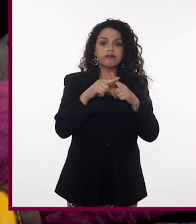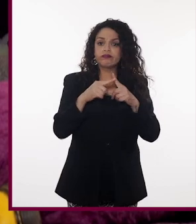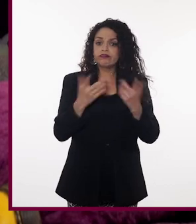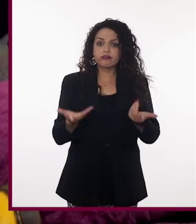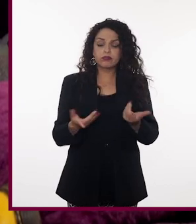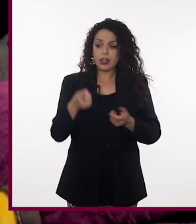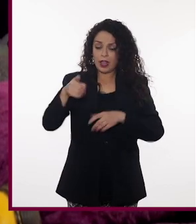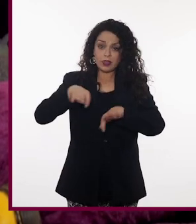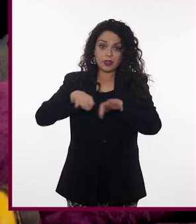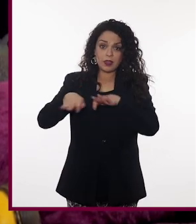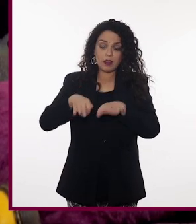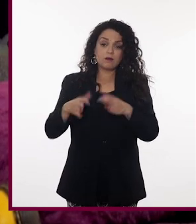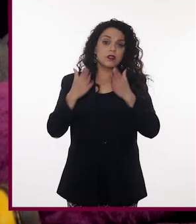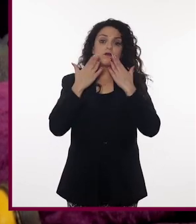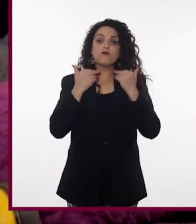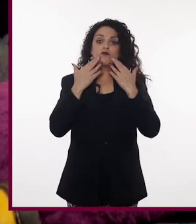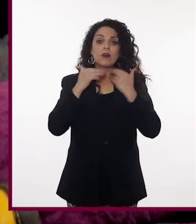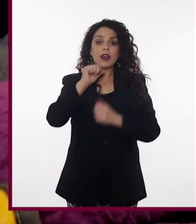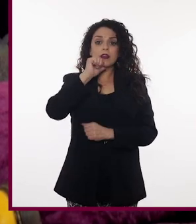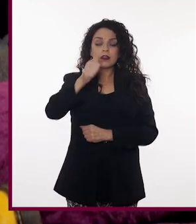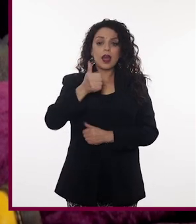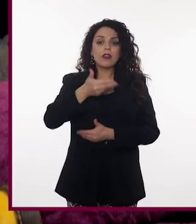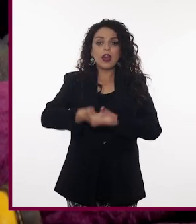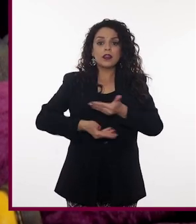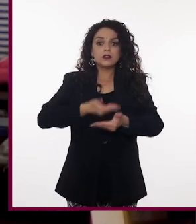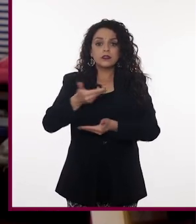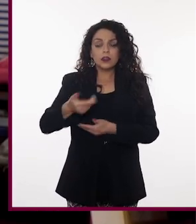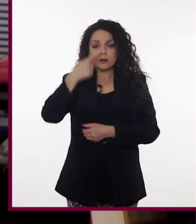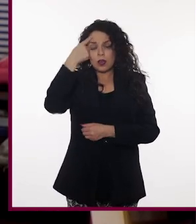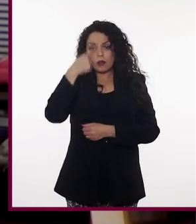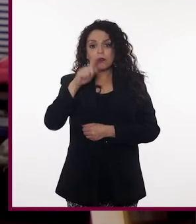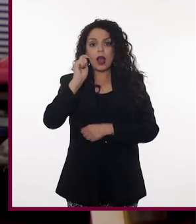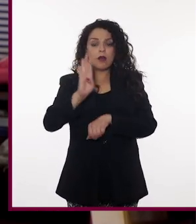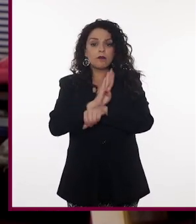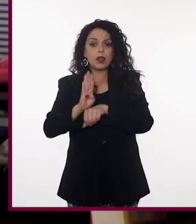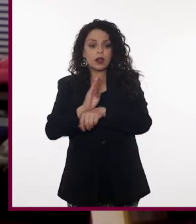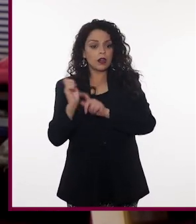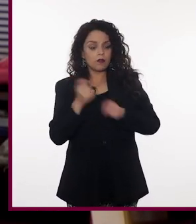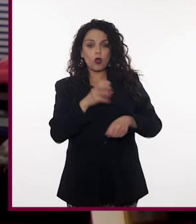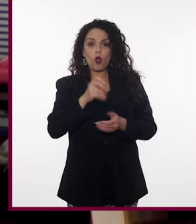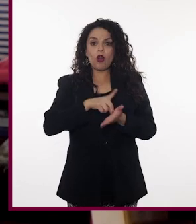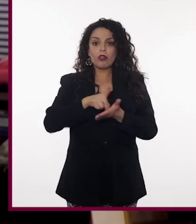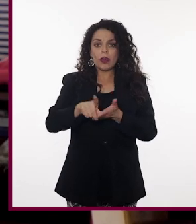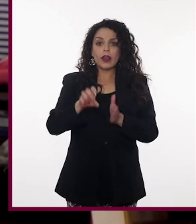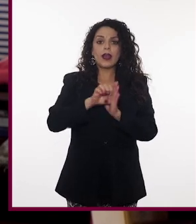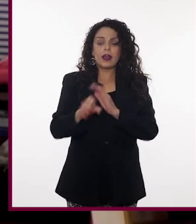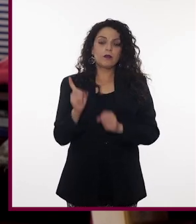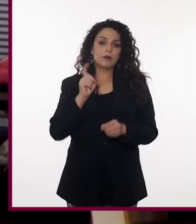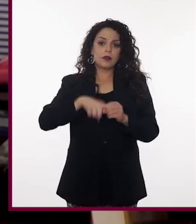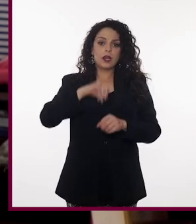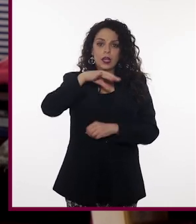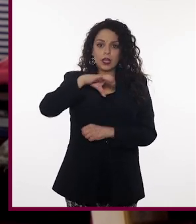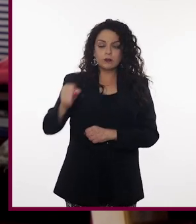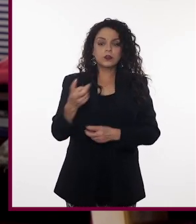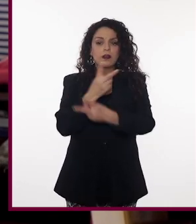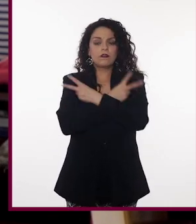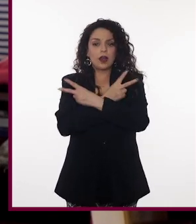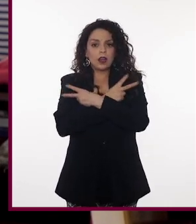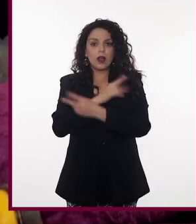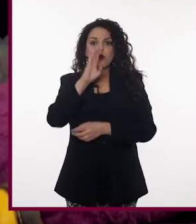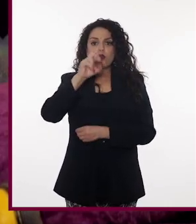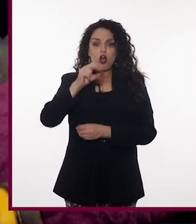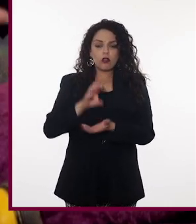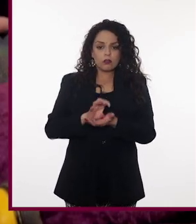estos trabajos no tienes ningún tipo de prestación laboral, ni derechos básicos como seguro médico, vacaciones,